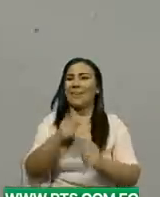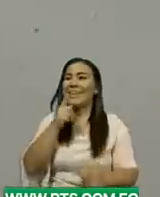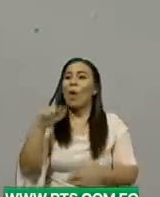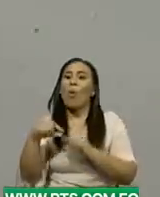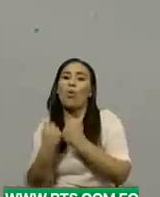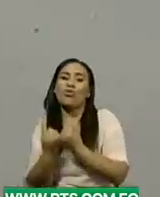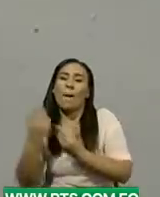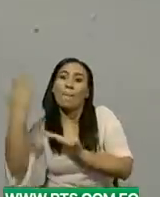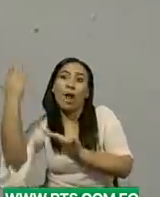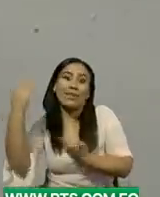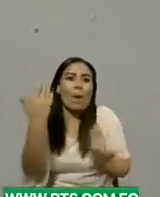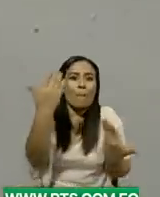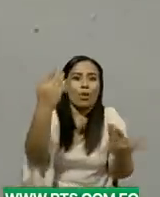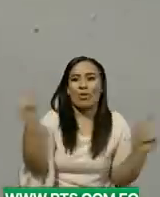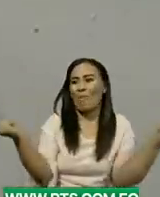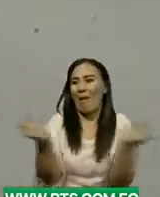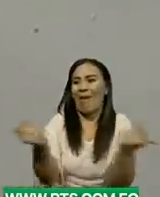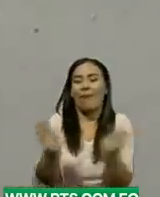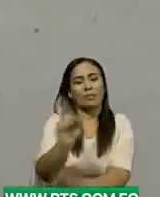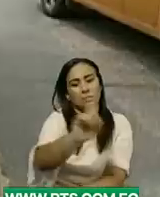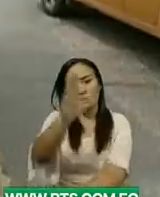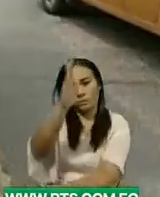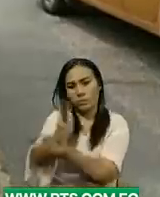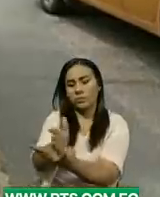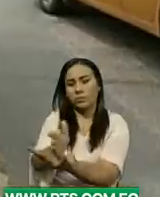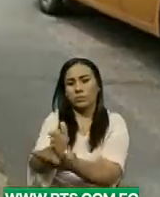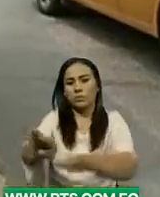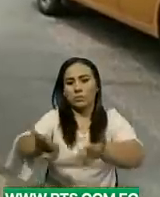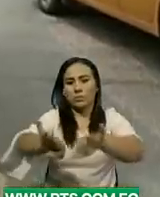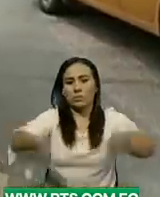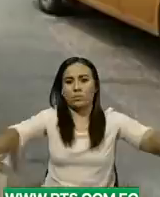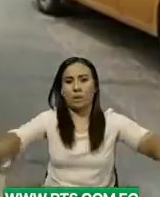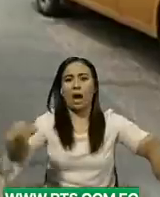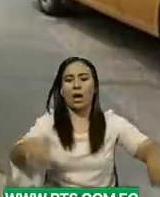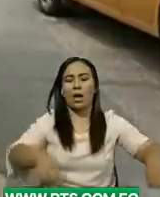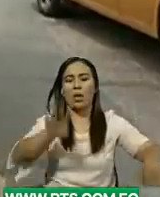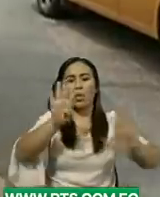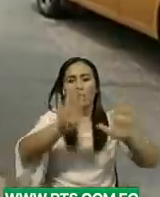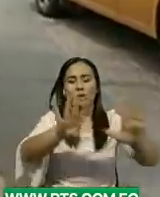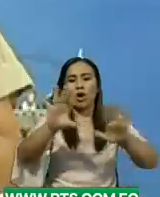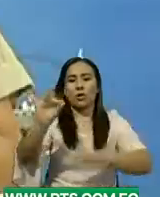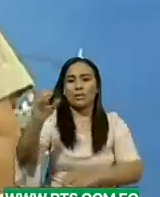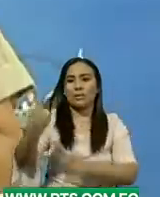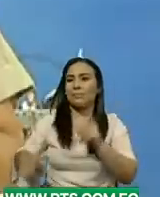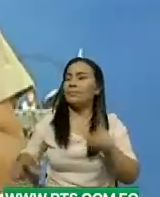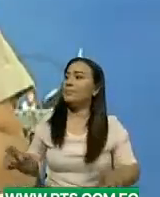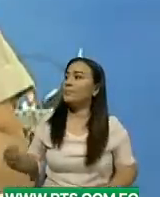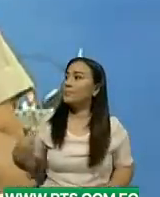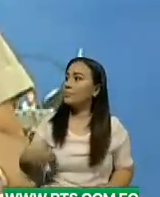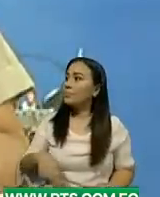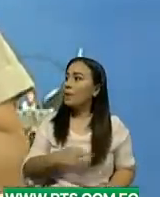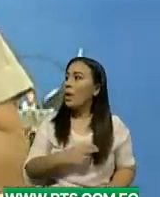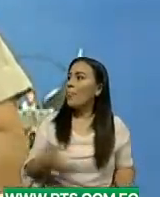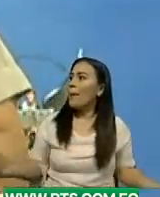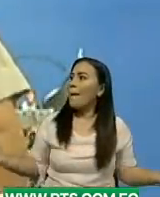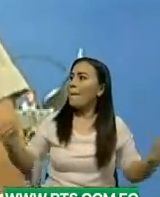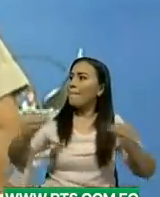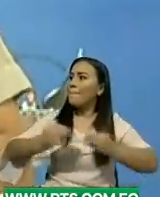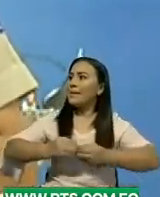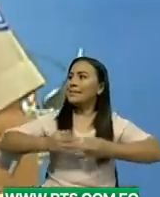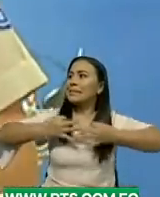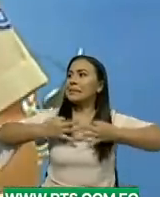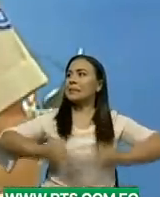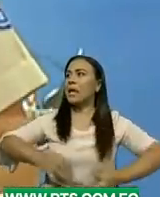simpatizantes de diferentes agrupaciones políticas. Aquí estarán 980 uniformados. Estaremos dando la seguridad al